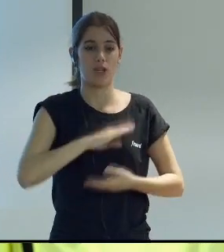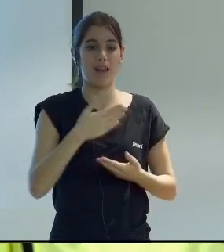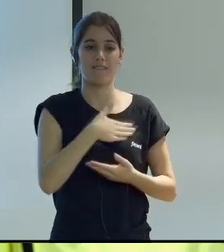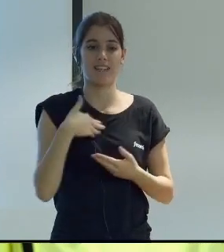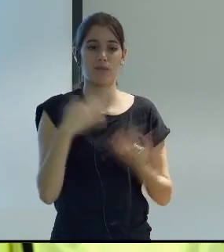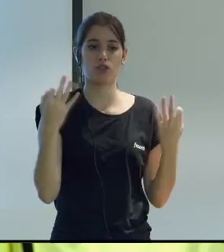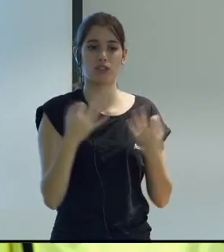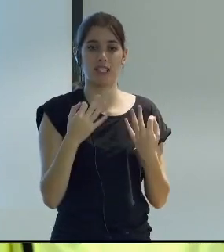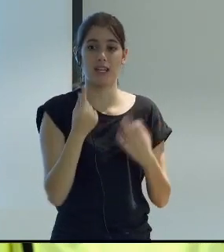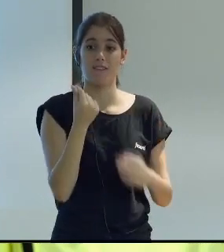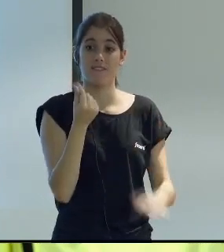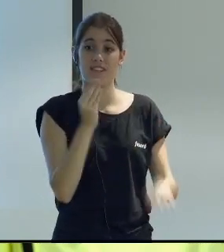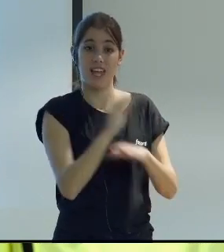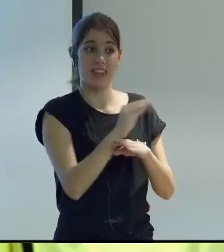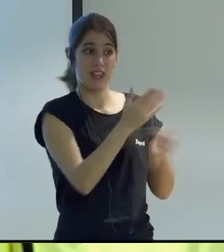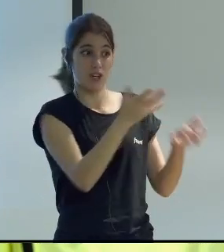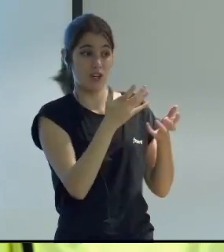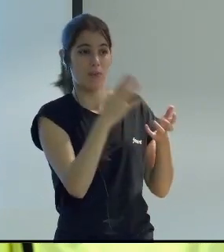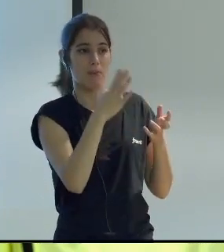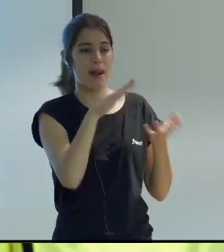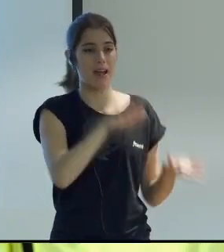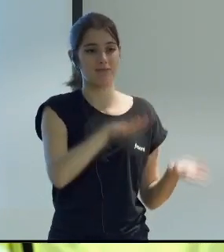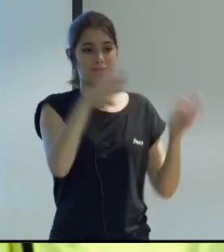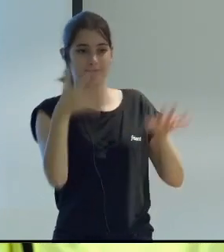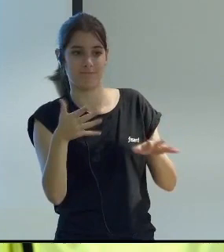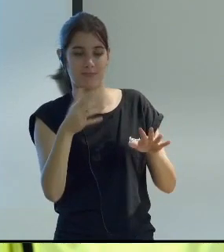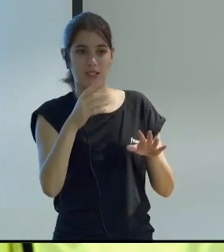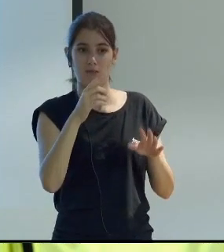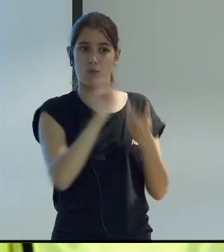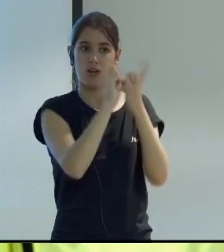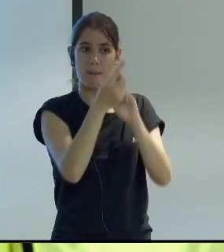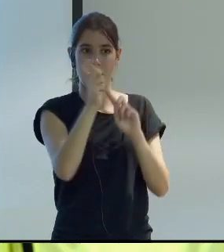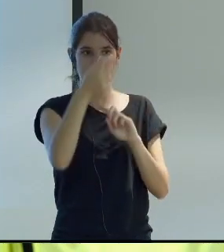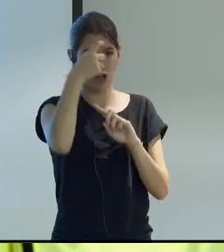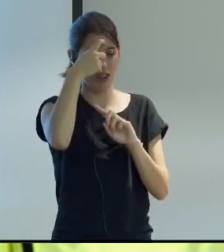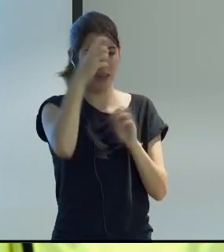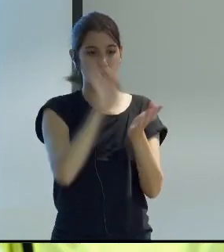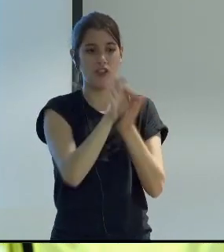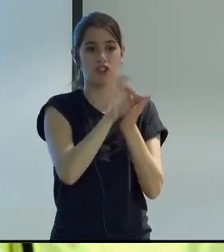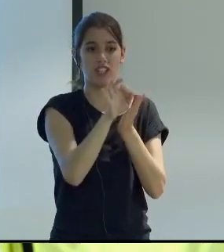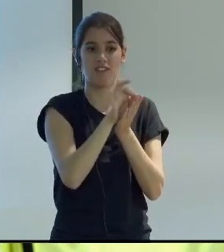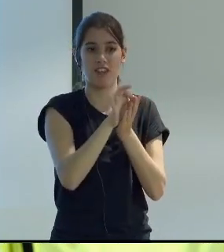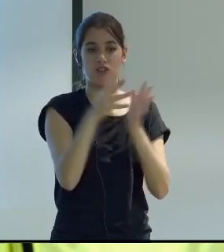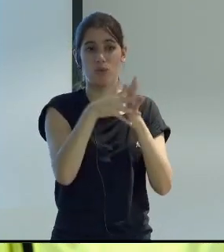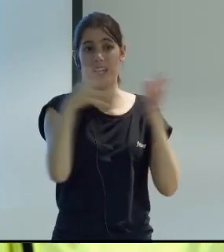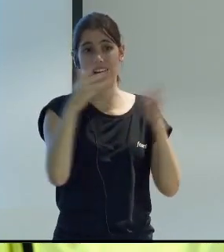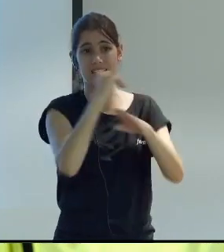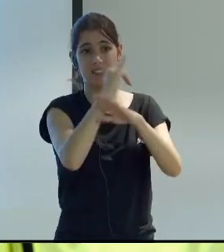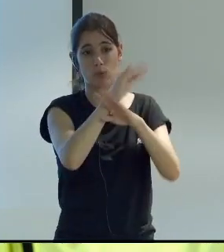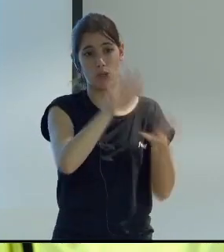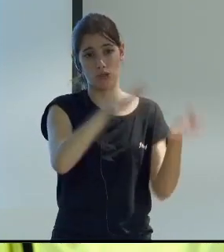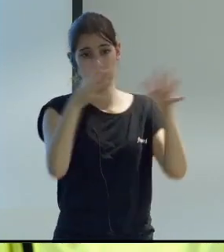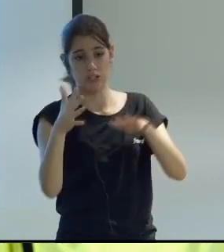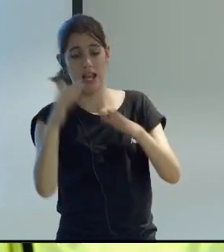crear financiación para ser parte de esta transición de los servicios de una gran institución a la